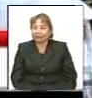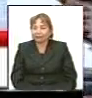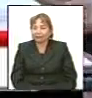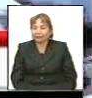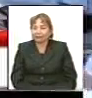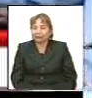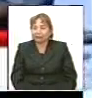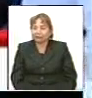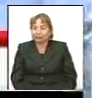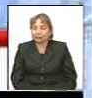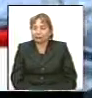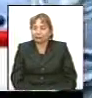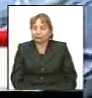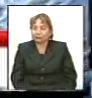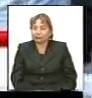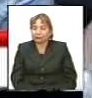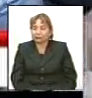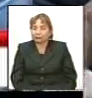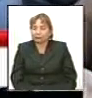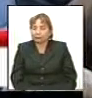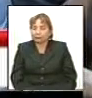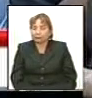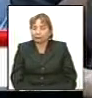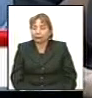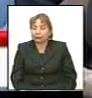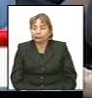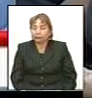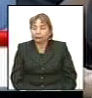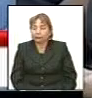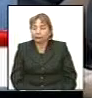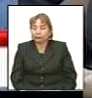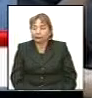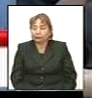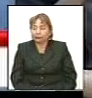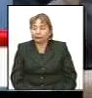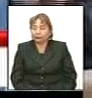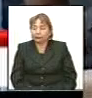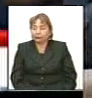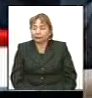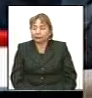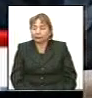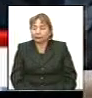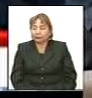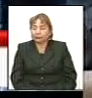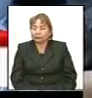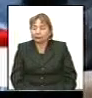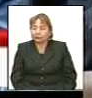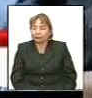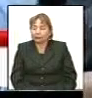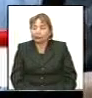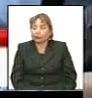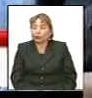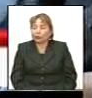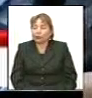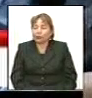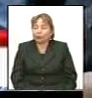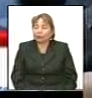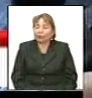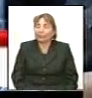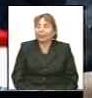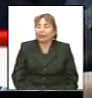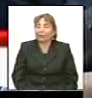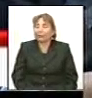el sombrero de zimmer y hablar tal vez como como docente o como funcionarios para tener un poco de